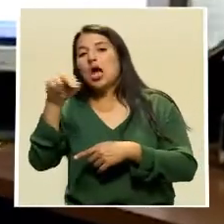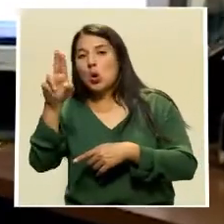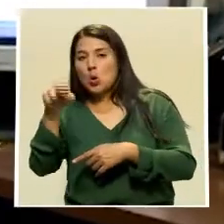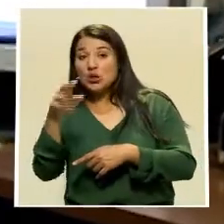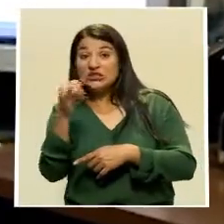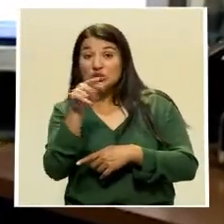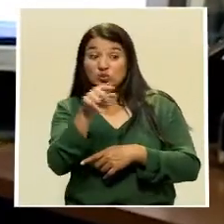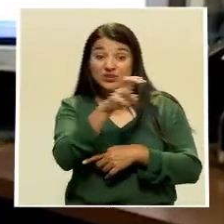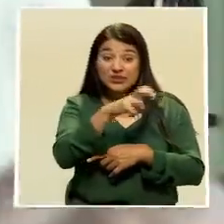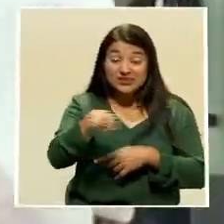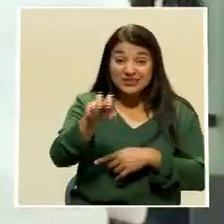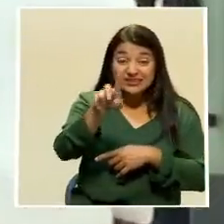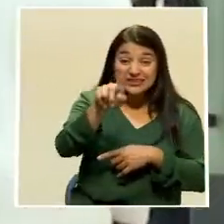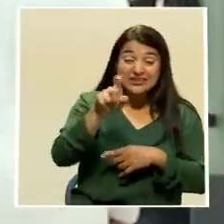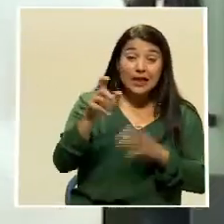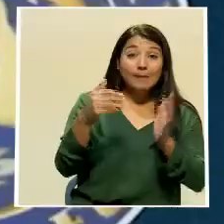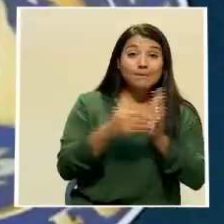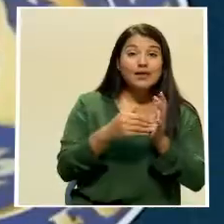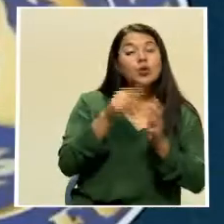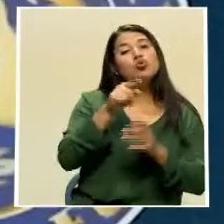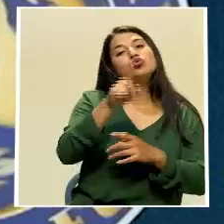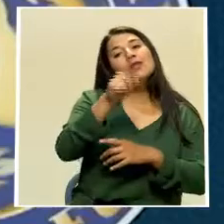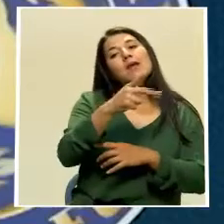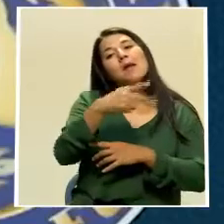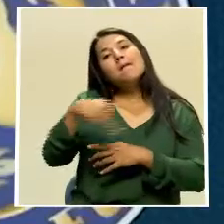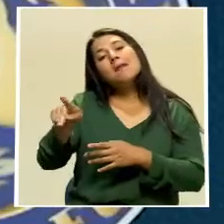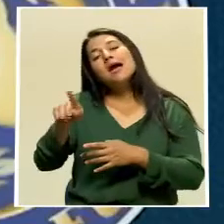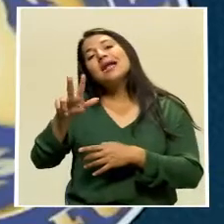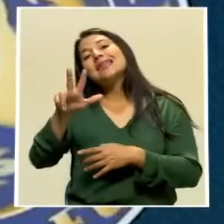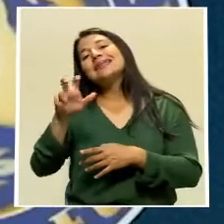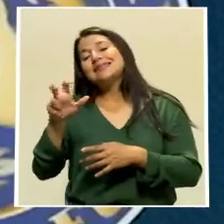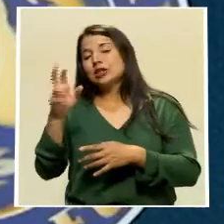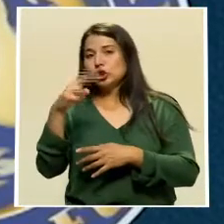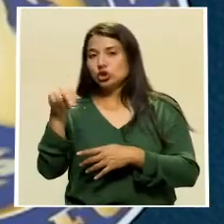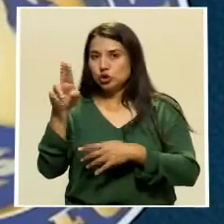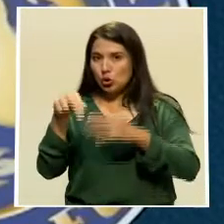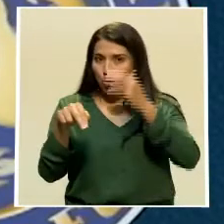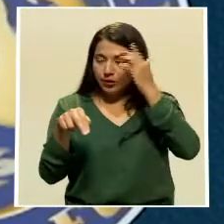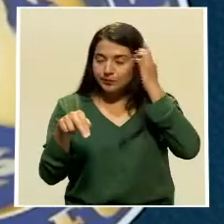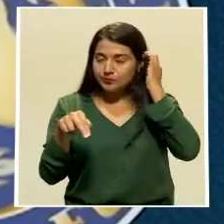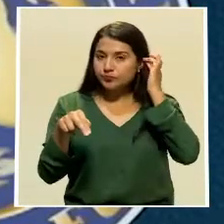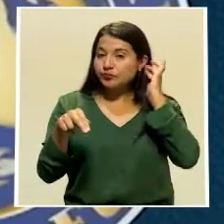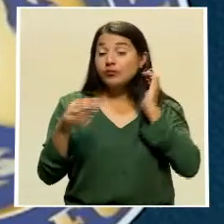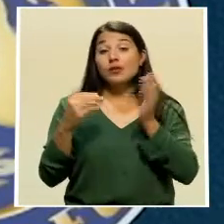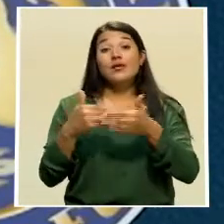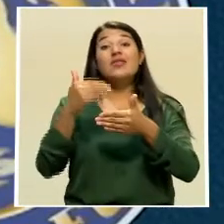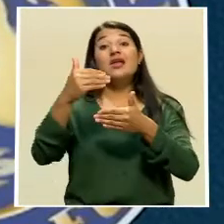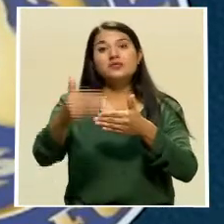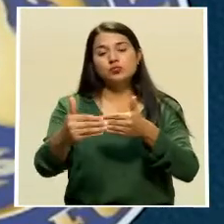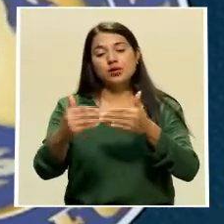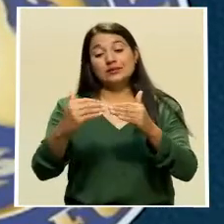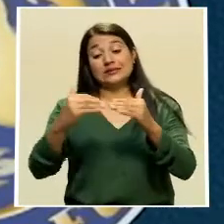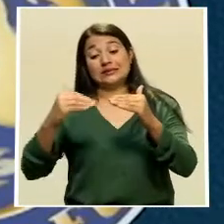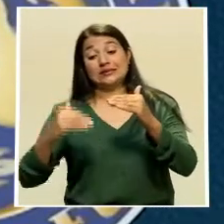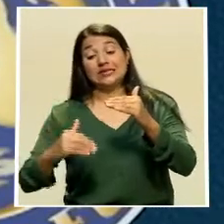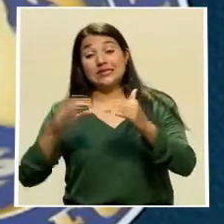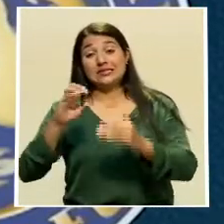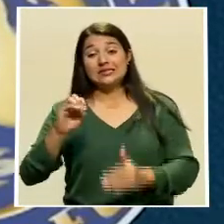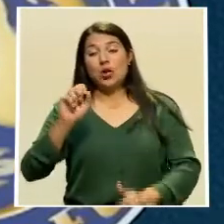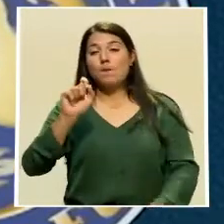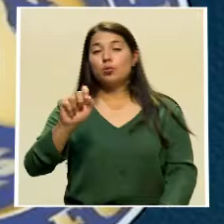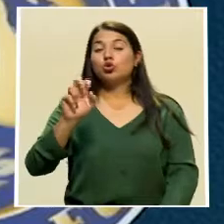cobrará 300 colones. En los siguientes 2 años, el cobro se bajará a un